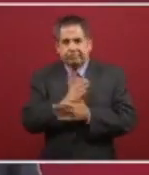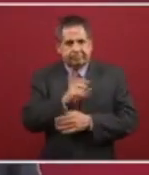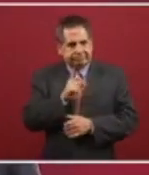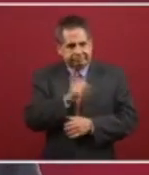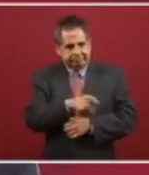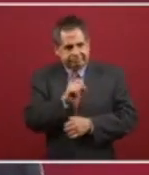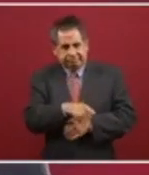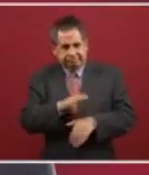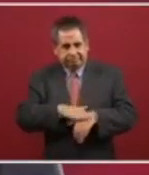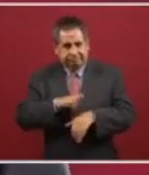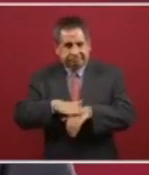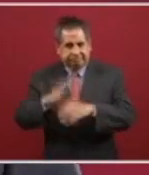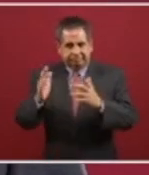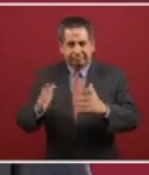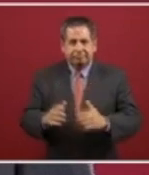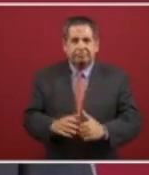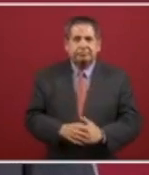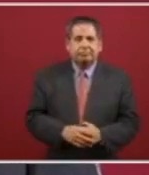y